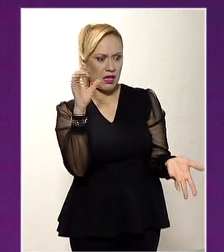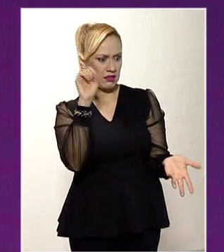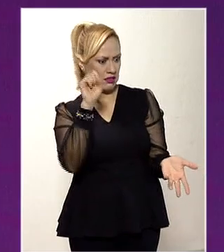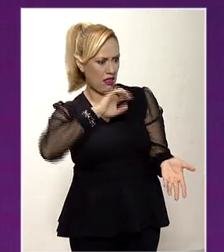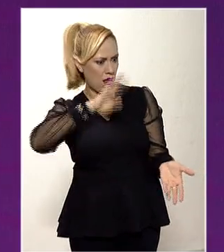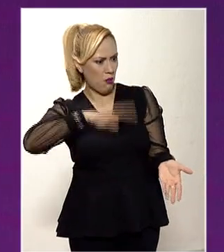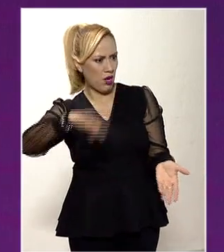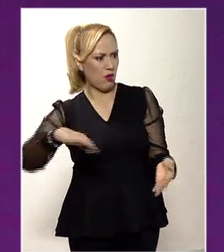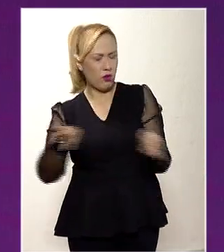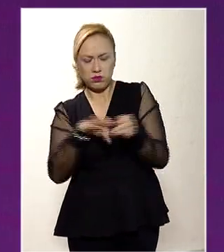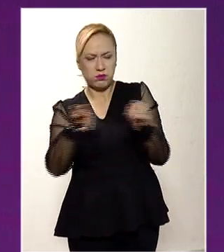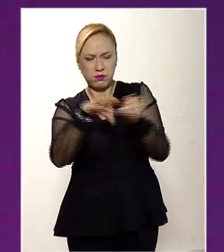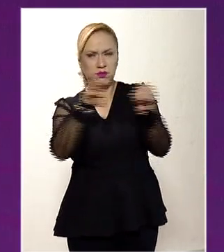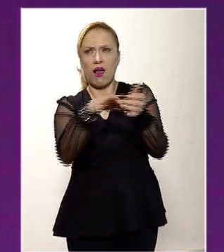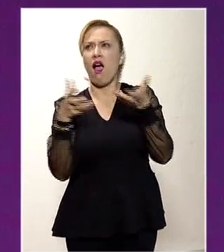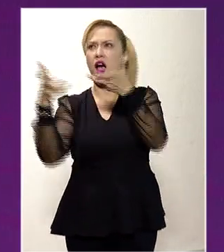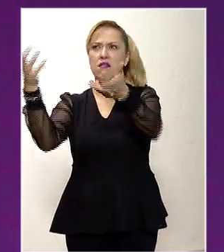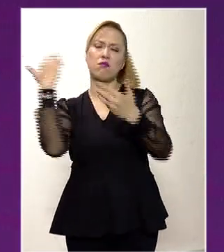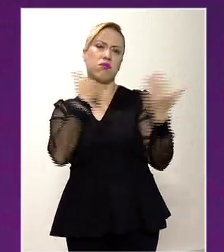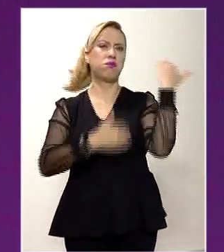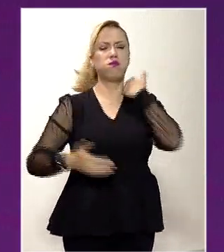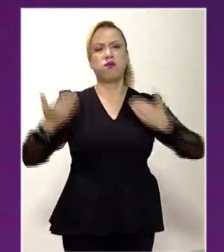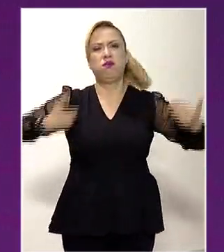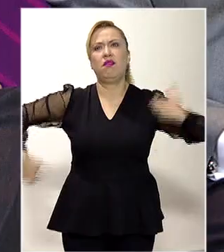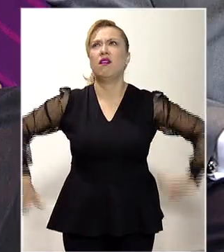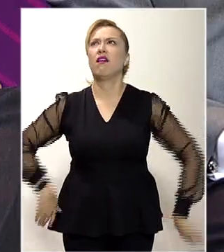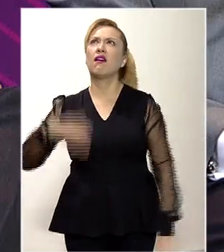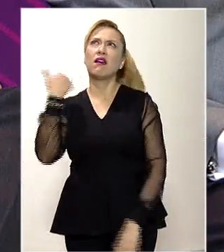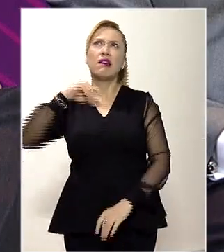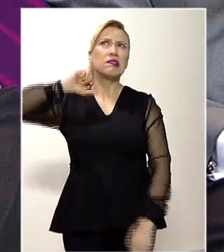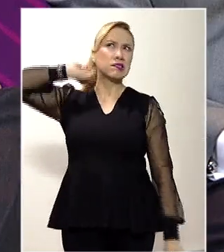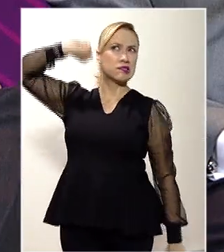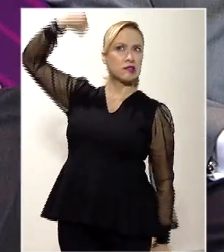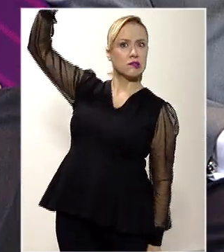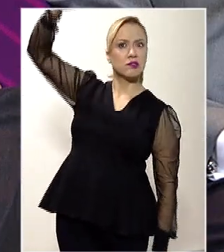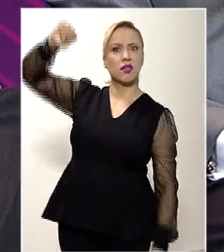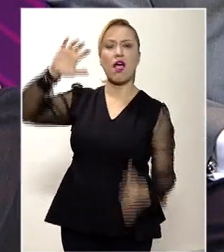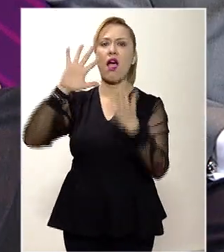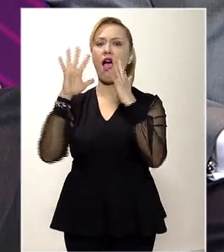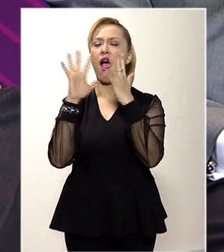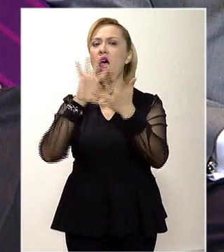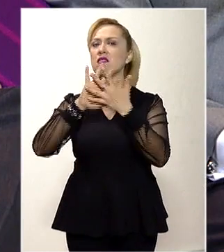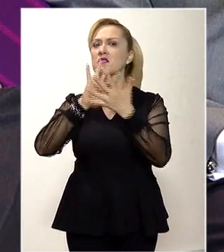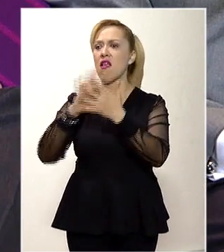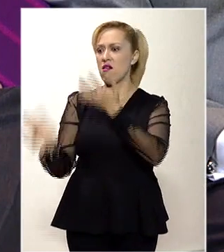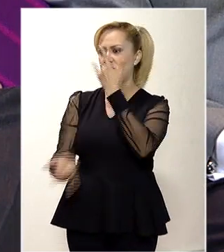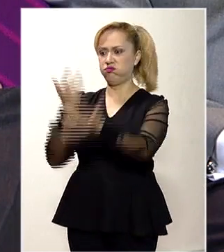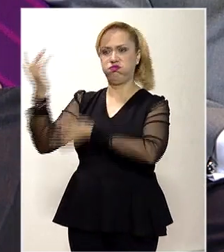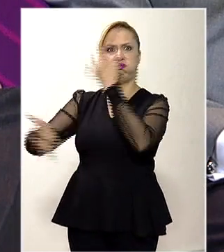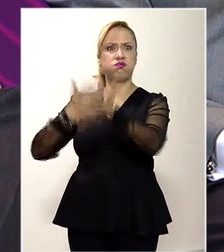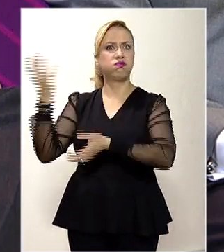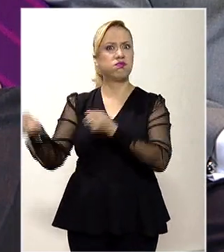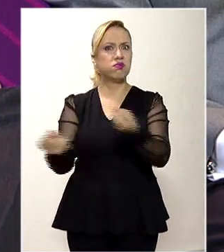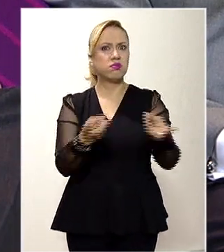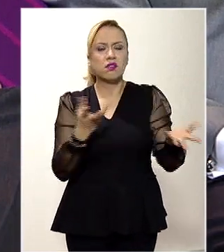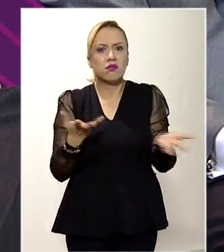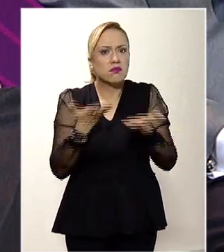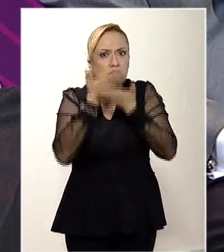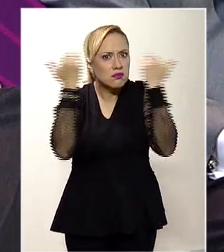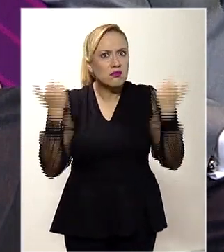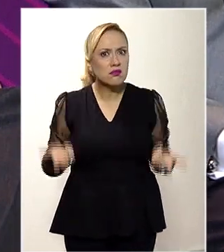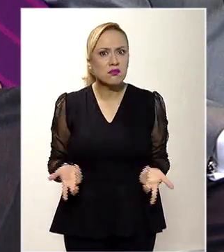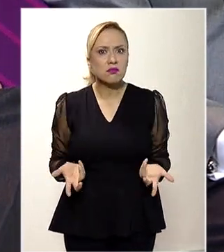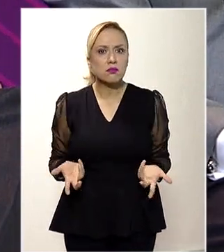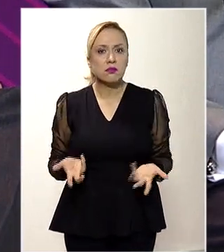cuerpos en vía pública, ¿no? A ti que te pasan las cárceles, quemaron a no sé cuántos. Pareciera que hay algo, pero no lo sabemos, ¿no? Porque